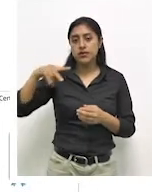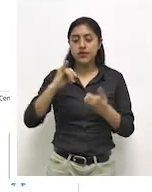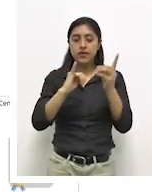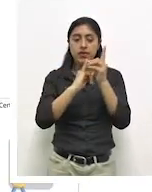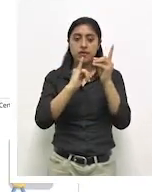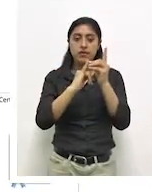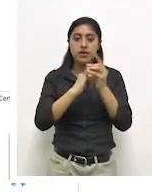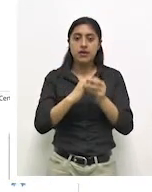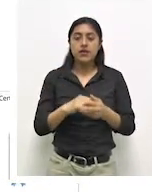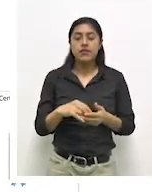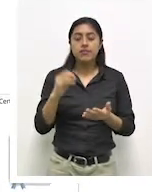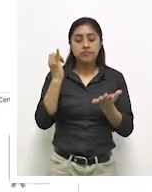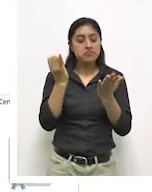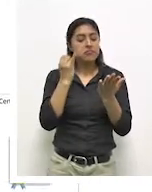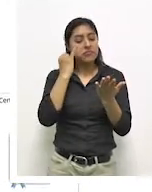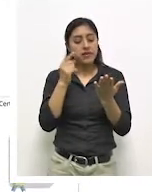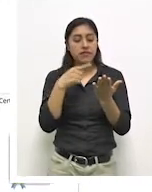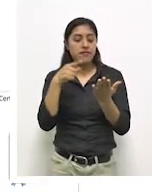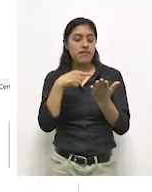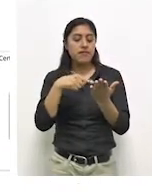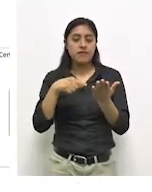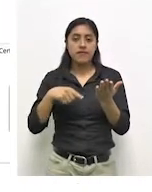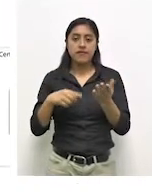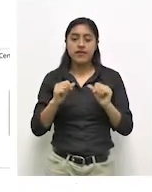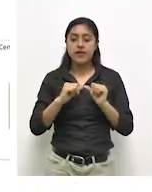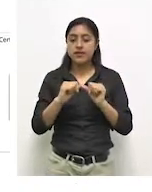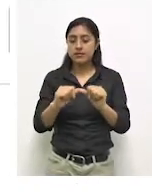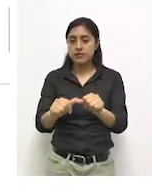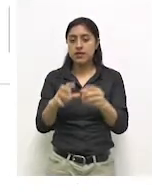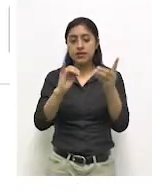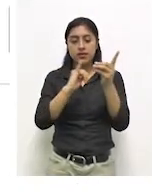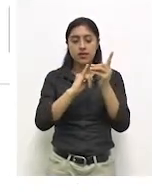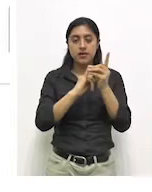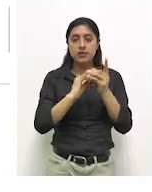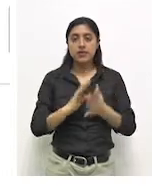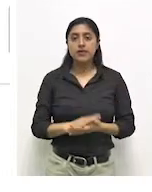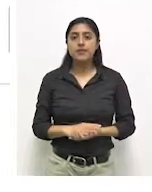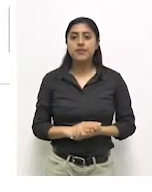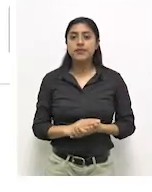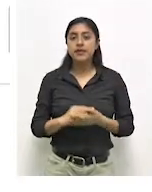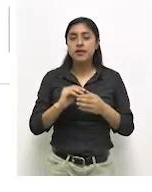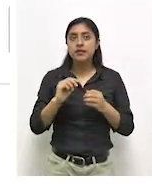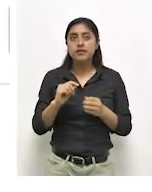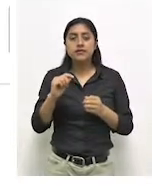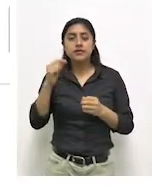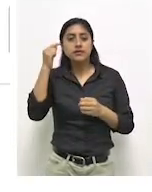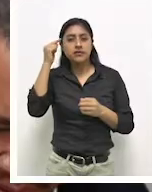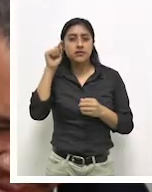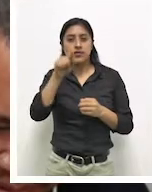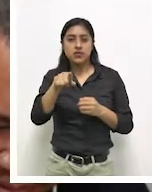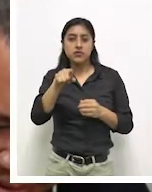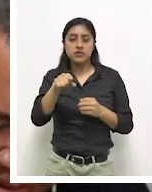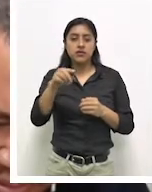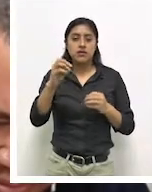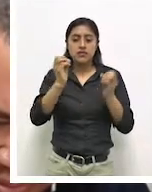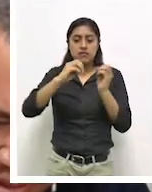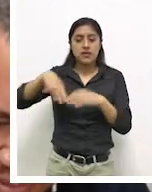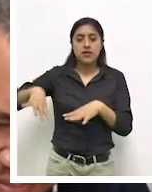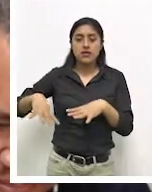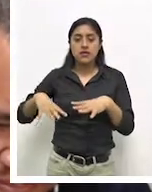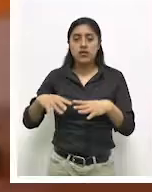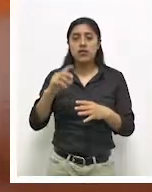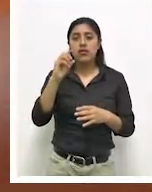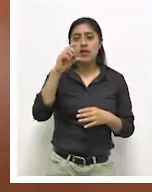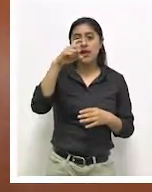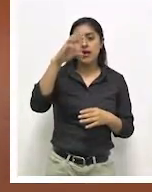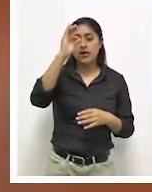electrónica, consultar y verificar información de identidad y darle seguimiento al trámite del DPI. Si por alguna razón perdió